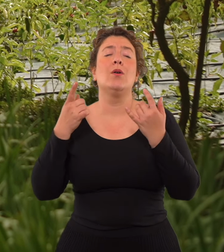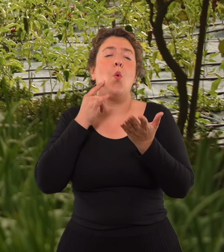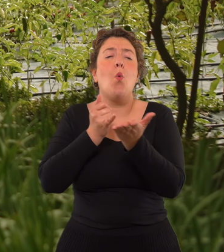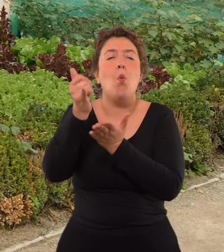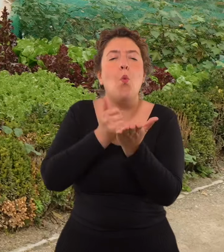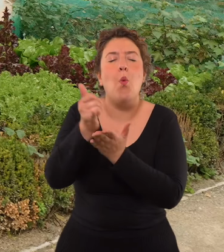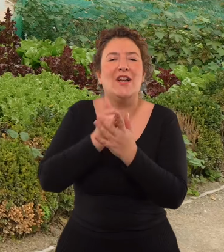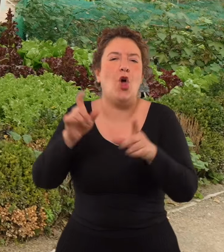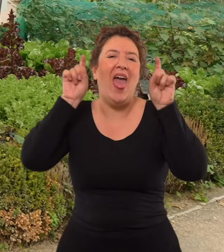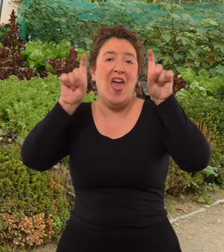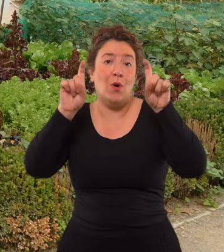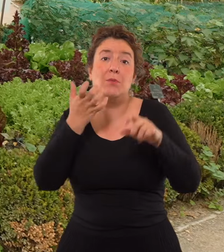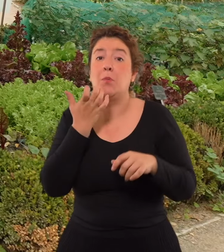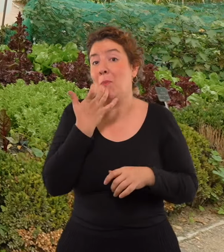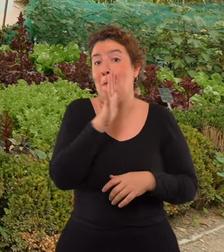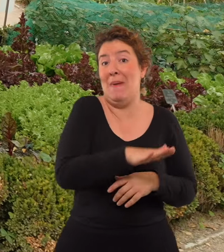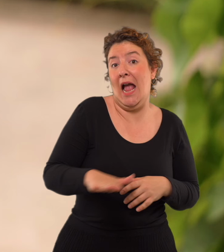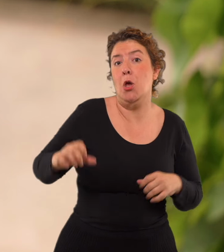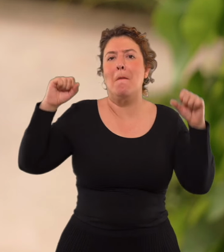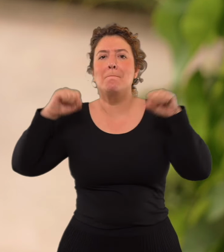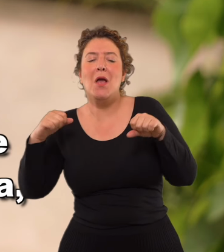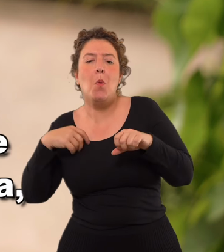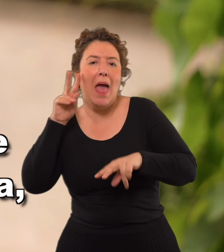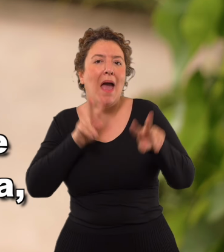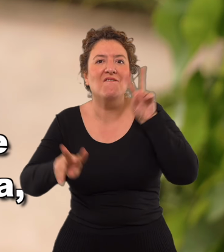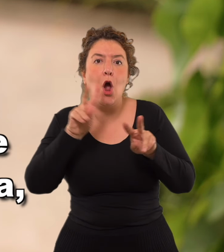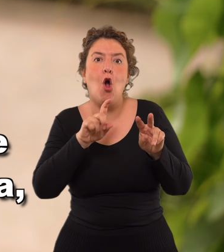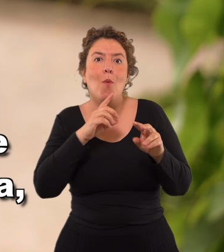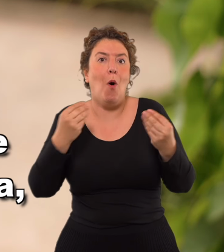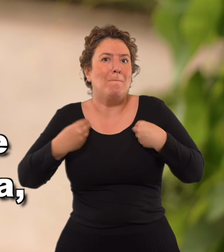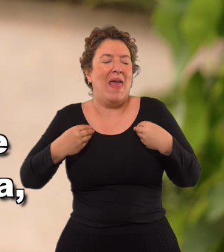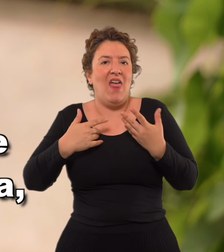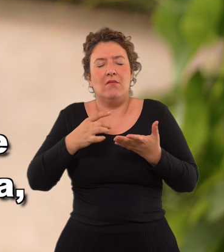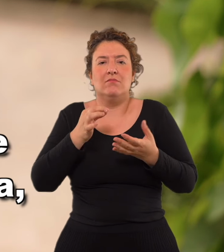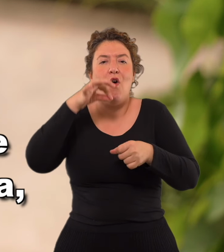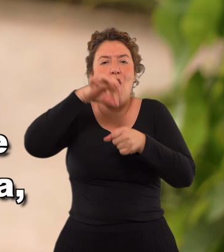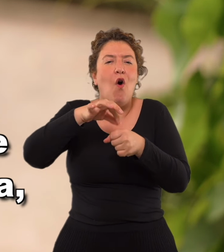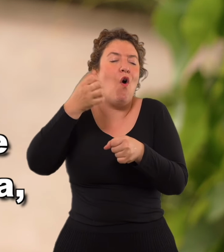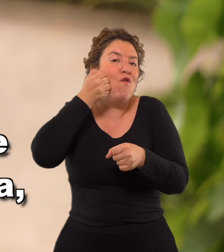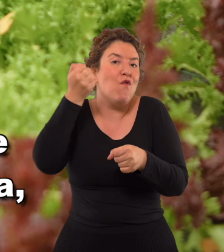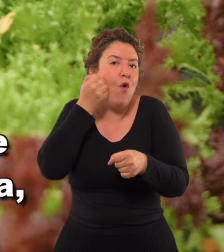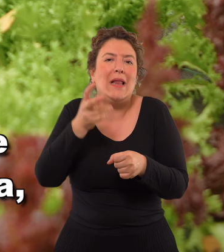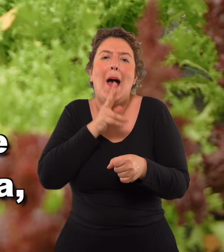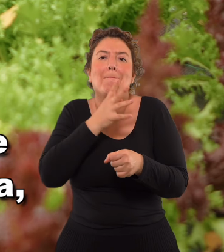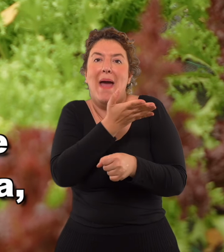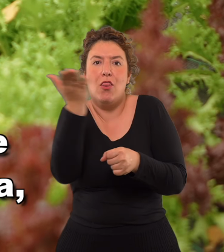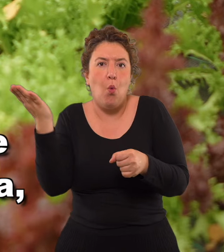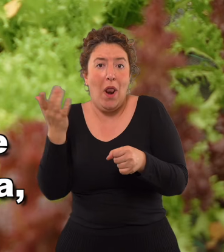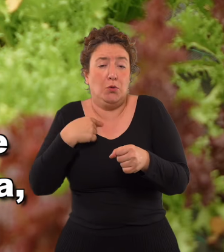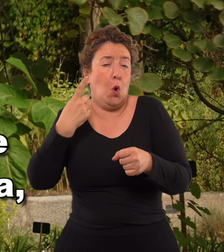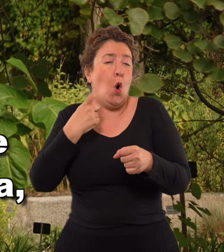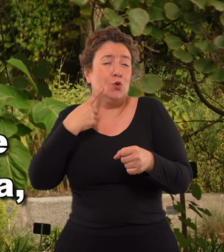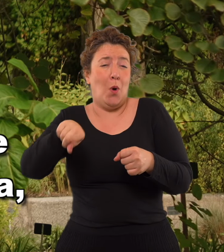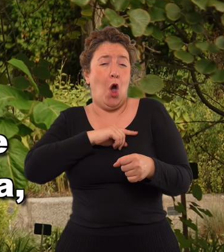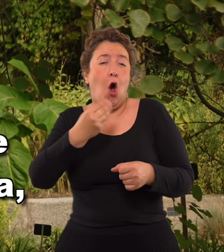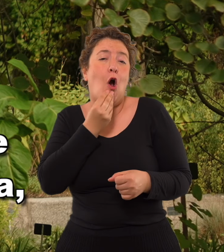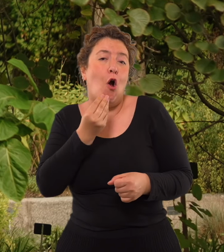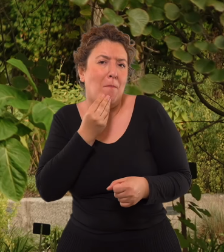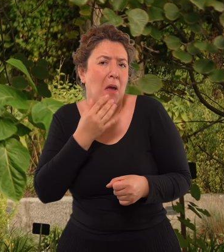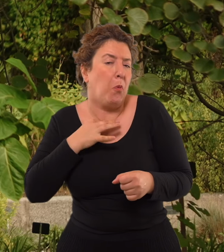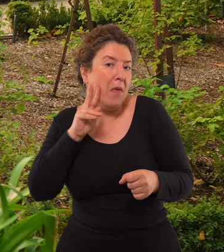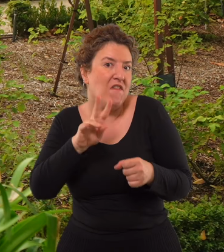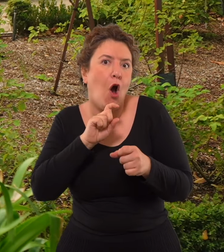Encontramos un huerto educativo, donde pequeños y mayores pueden observar el ciclo vital completo de frutas y verduras comunes en nuestra